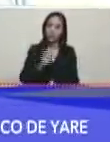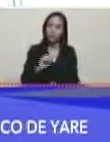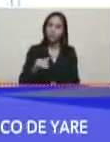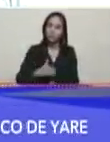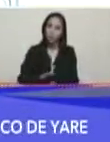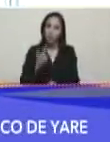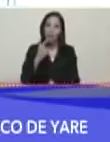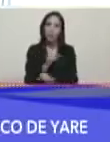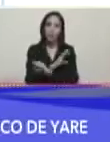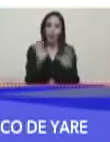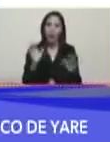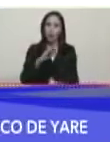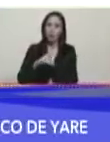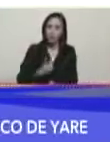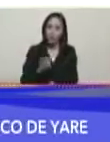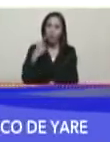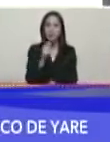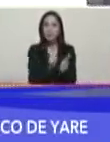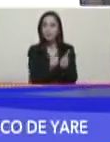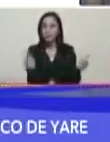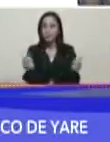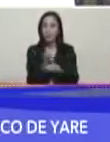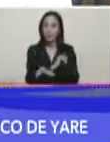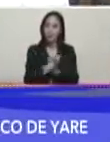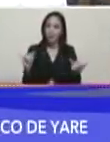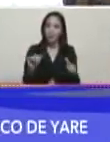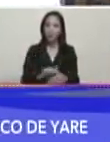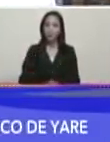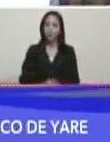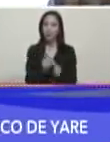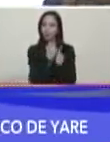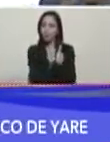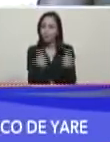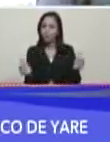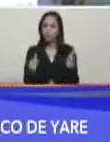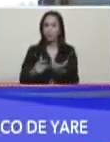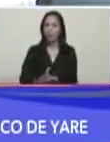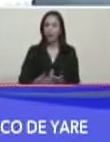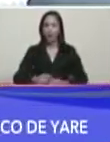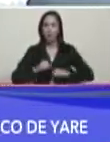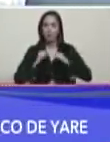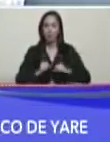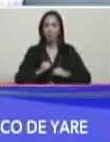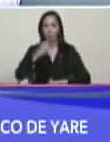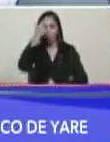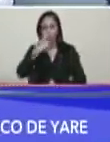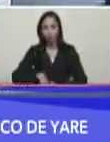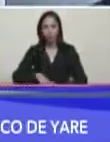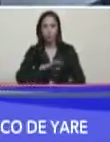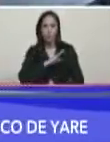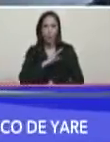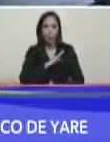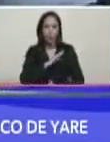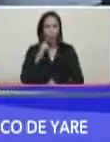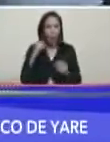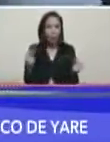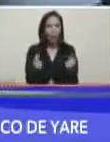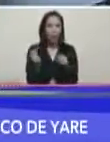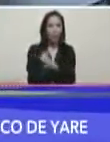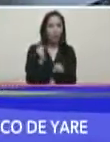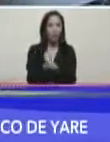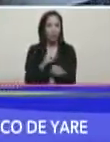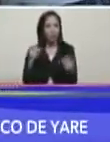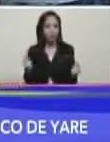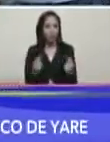puede, podemos ser independientes, podemos caminar con pies propios, podemos actuar con cabeza